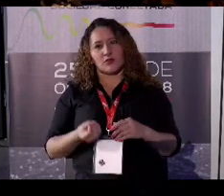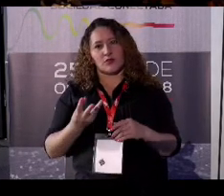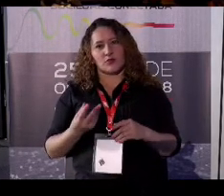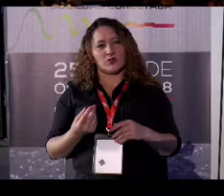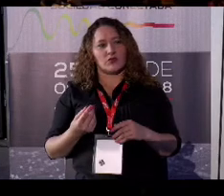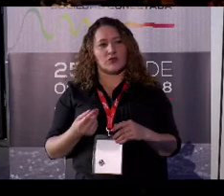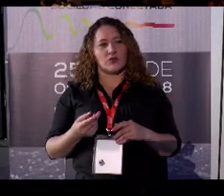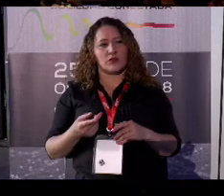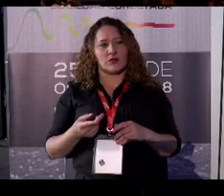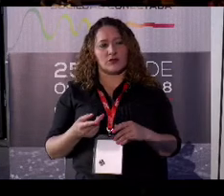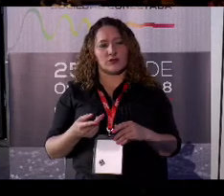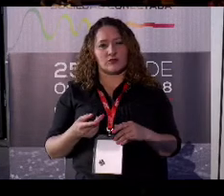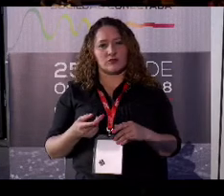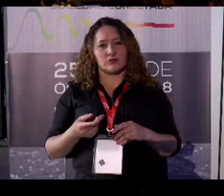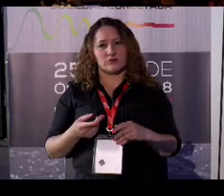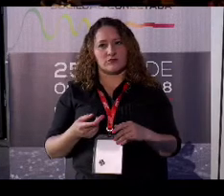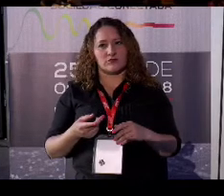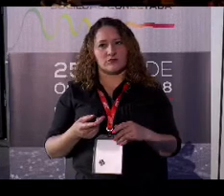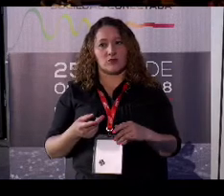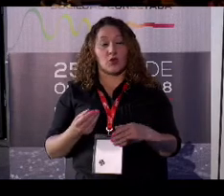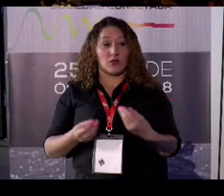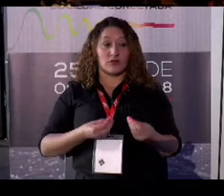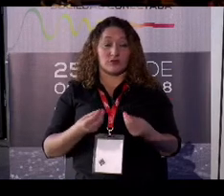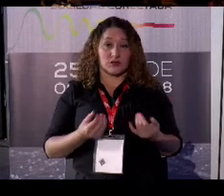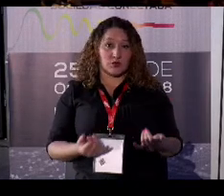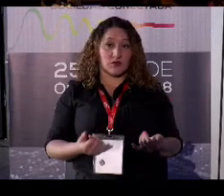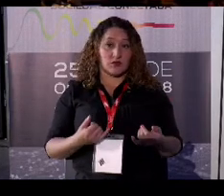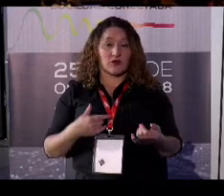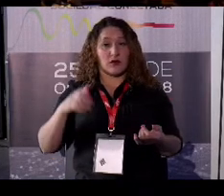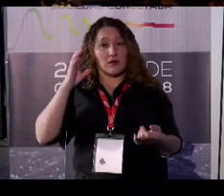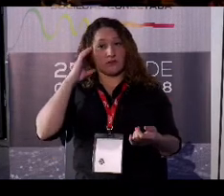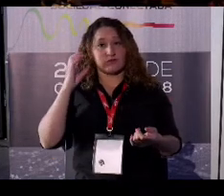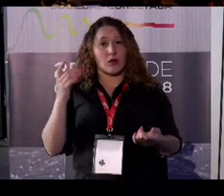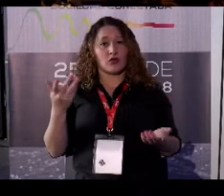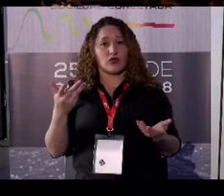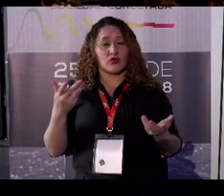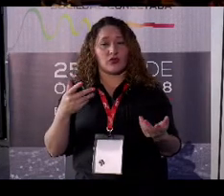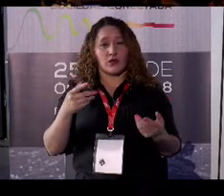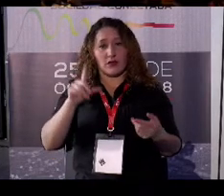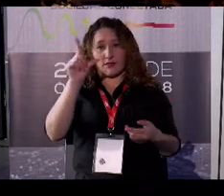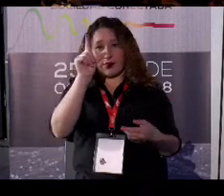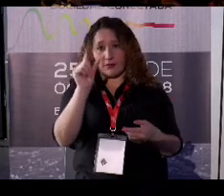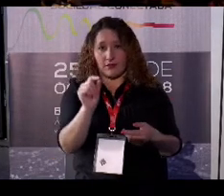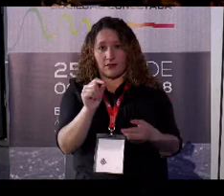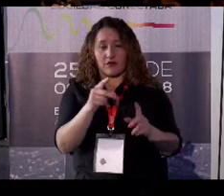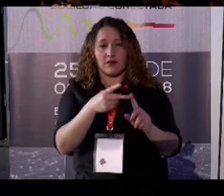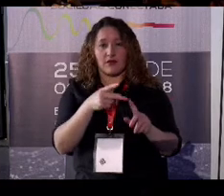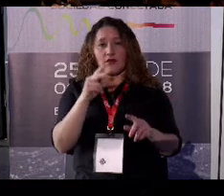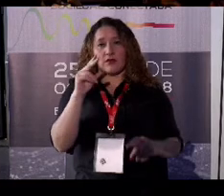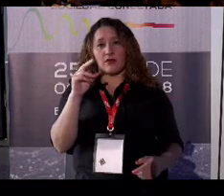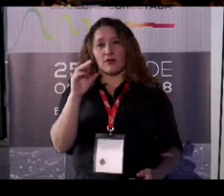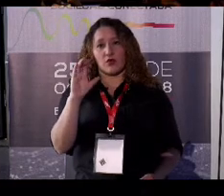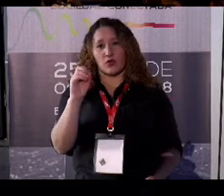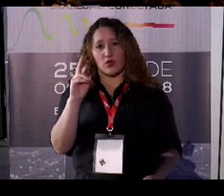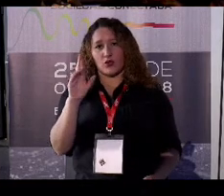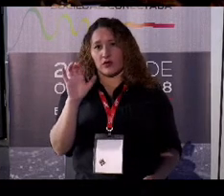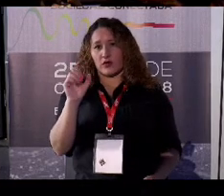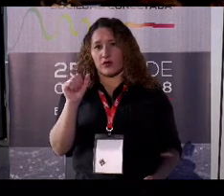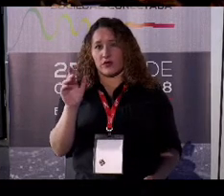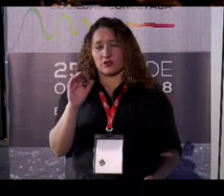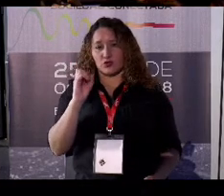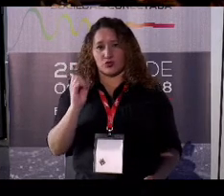que se tiene planeada o que se ha hecho por lo menos en Corea del Sur y en Italia, donde ya pasaron las cosas, lo pueden ver en esa